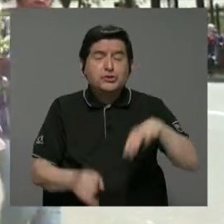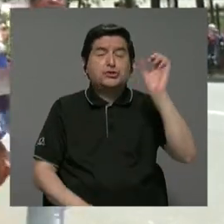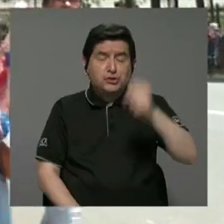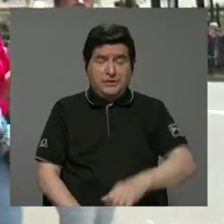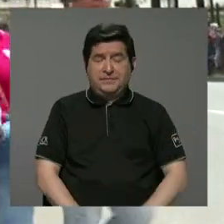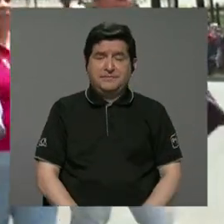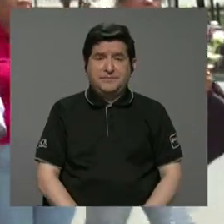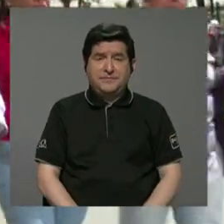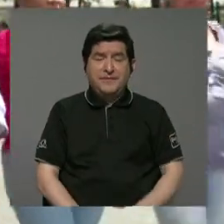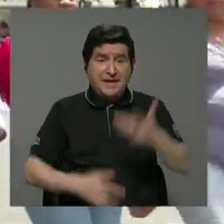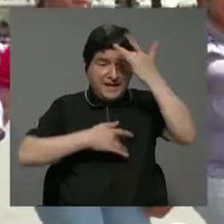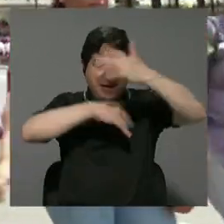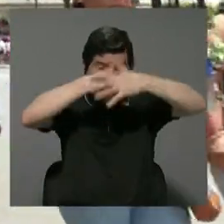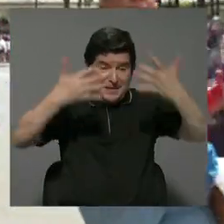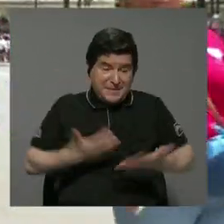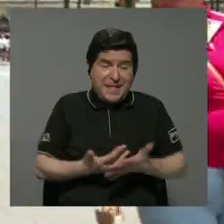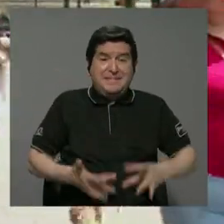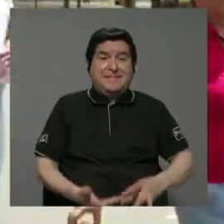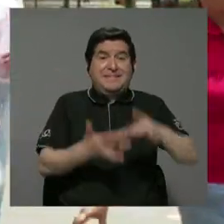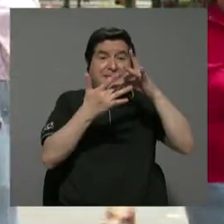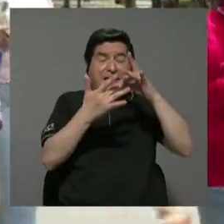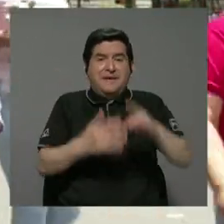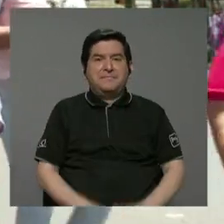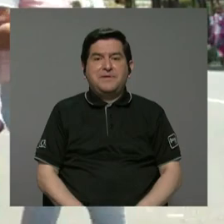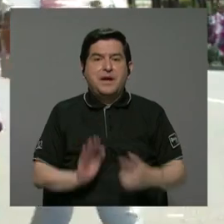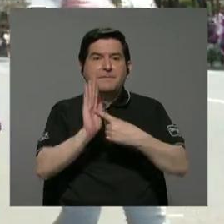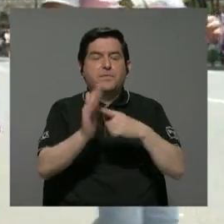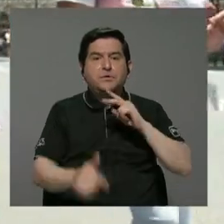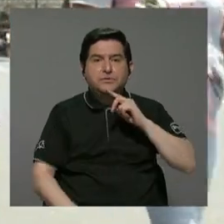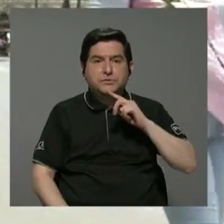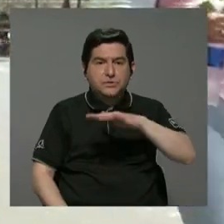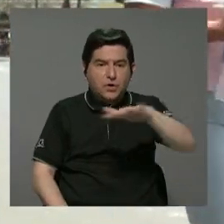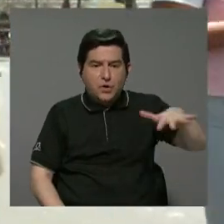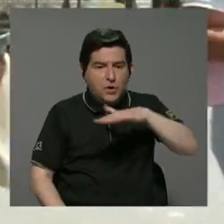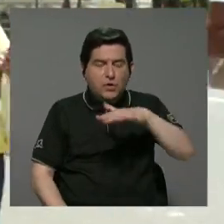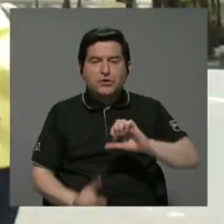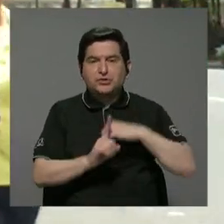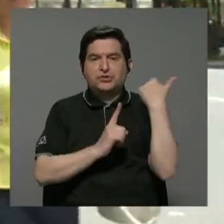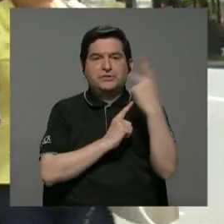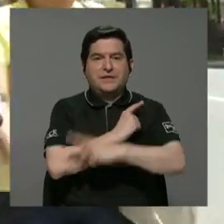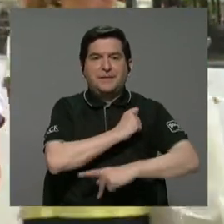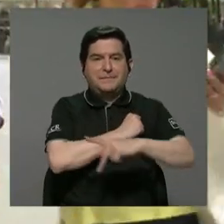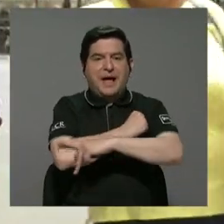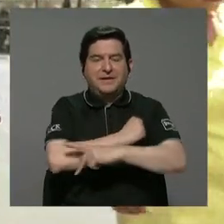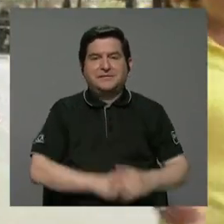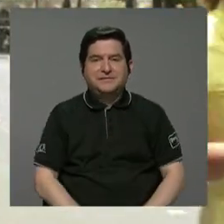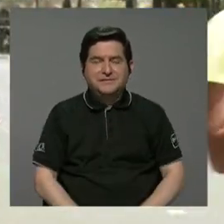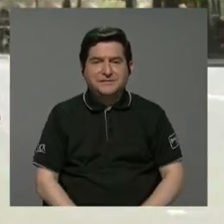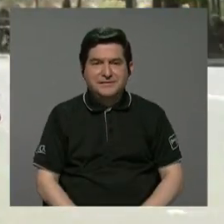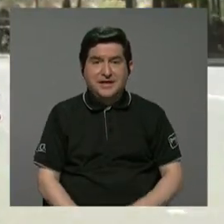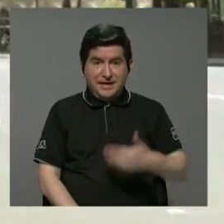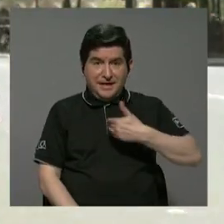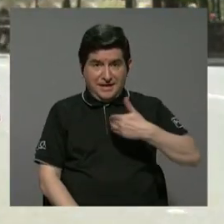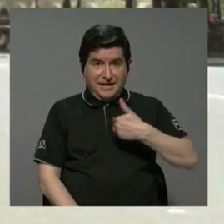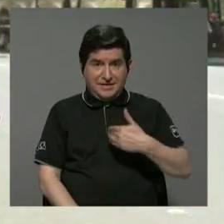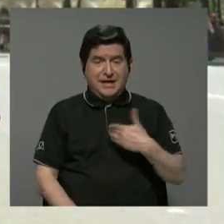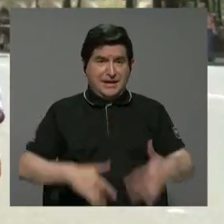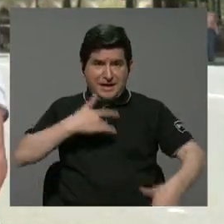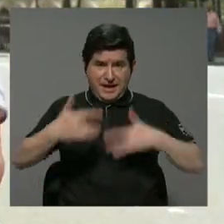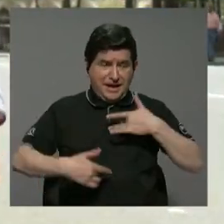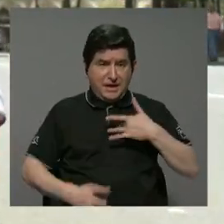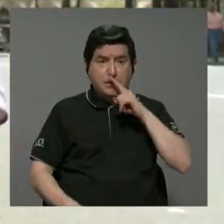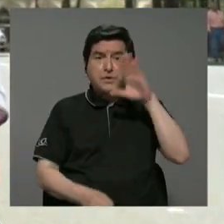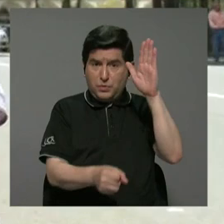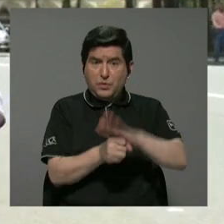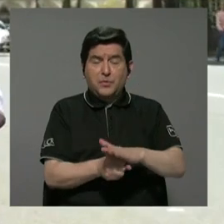porque la pandemia en particular nos desnudó la realidad social de este país. Y el instituto tenemos una enorme sensibilidad de compromiso.